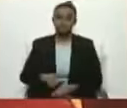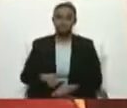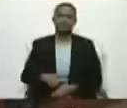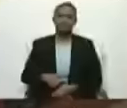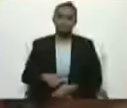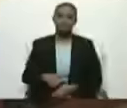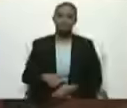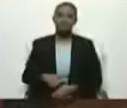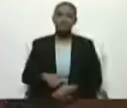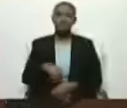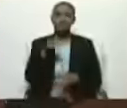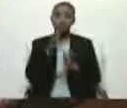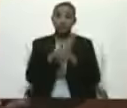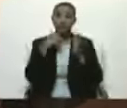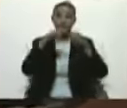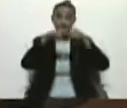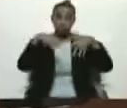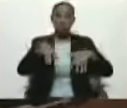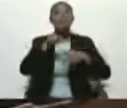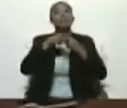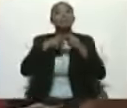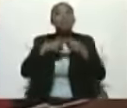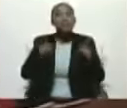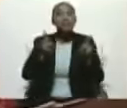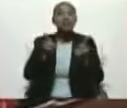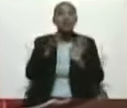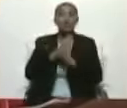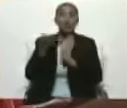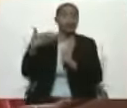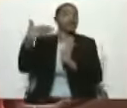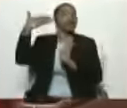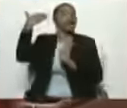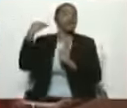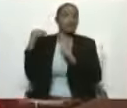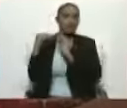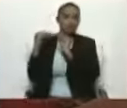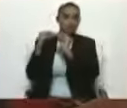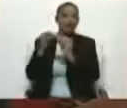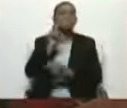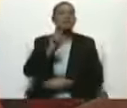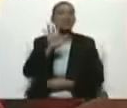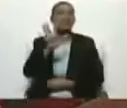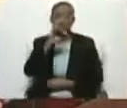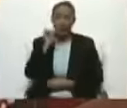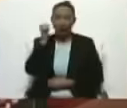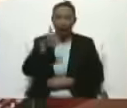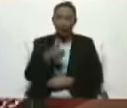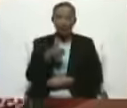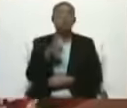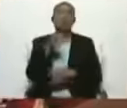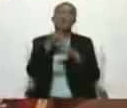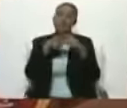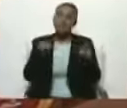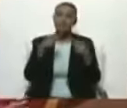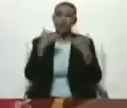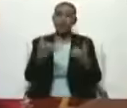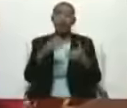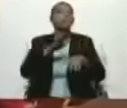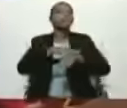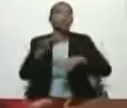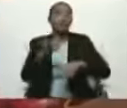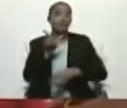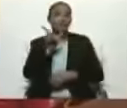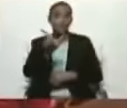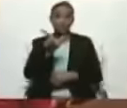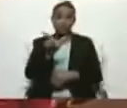del 1x10 tiene que ser distinta a las estructuras que han tenido en los 25 años, en los que el Partido Socialista Unido de